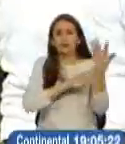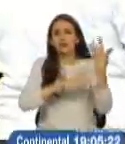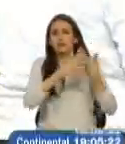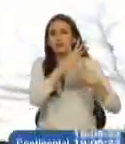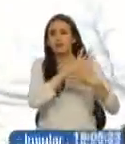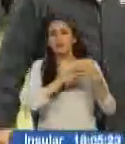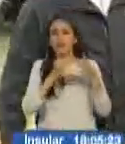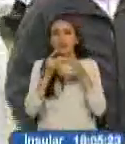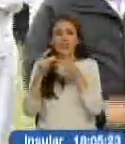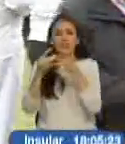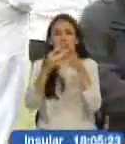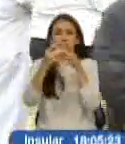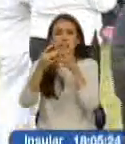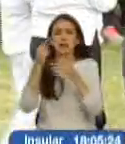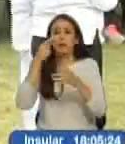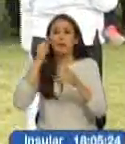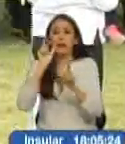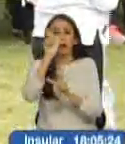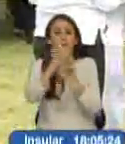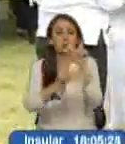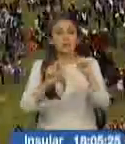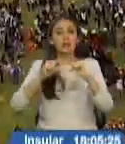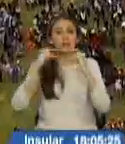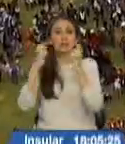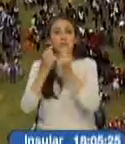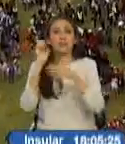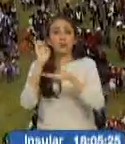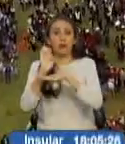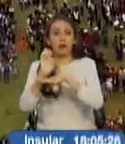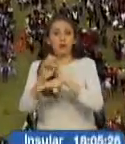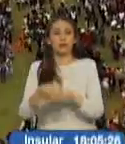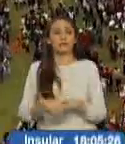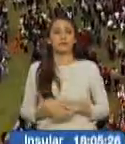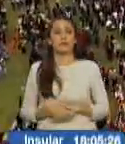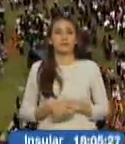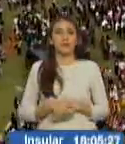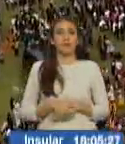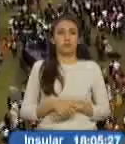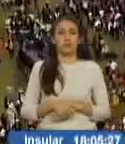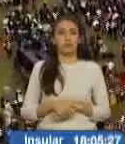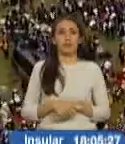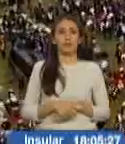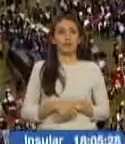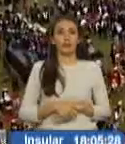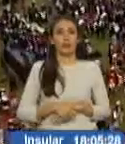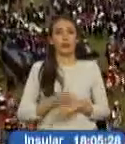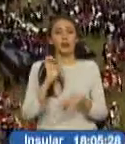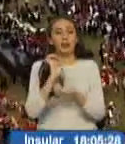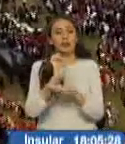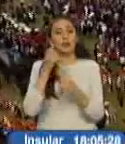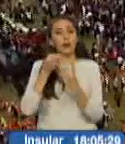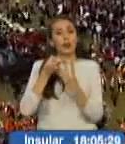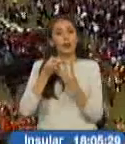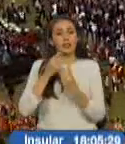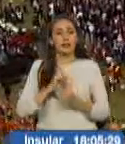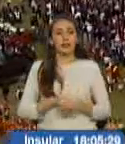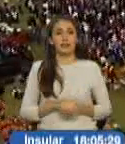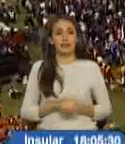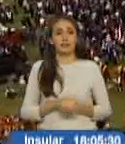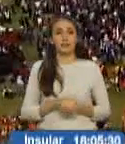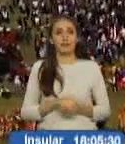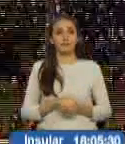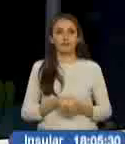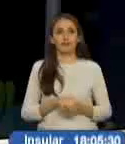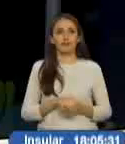una de sus acciones en beneficio de todos los ecuatorianos. En Cochasquí, Pichincha, con imágenes de Juan Carlos Játiva, Javier Ceballos, Ecuador